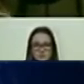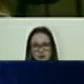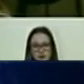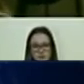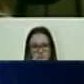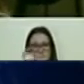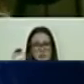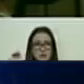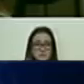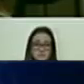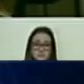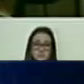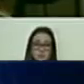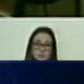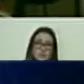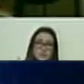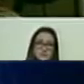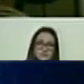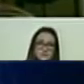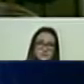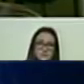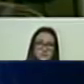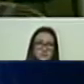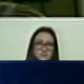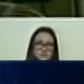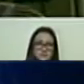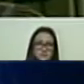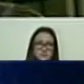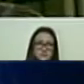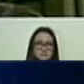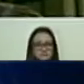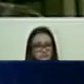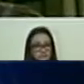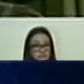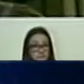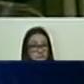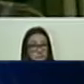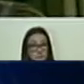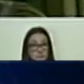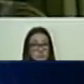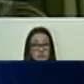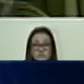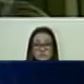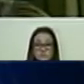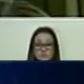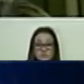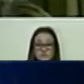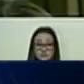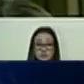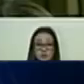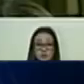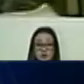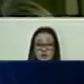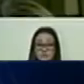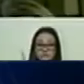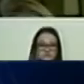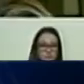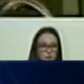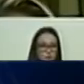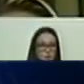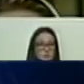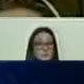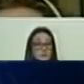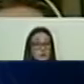de tomar sus propias decisiones? ¿A qué instancia puede acudir el gobierno venezolano, tomando